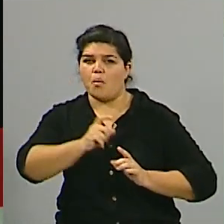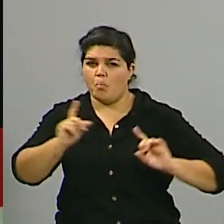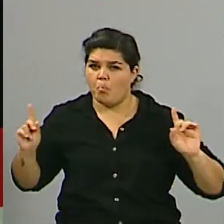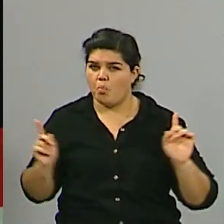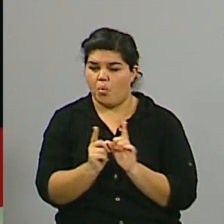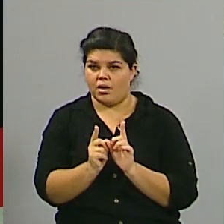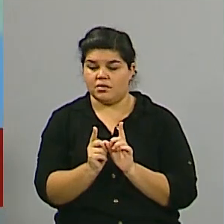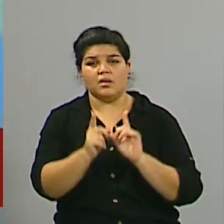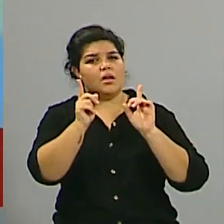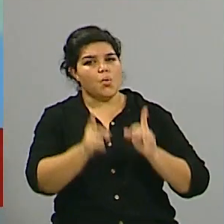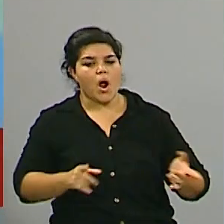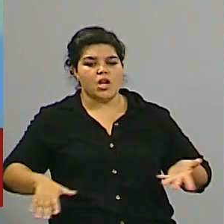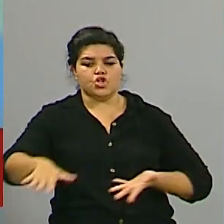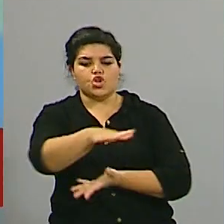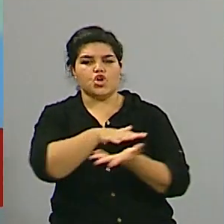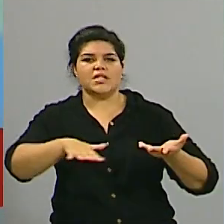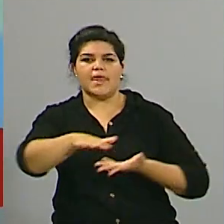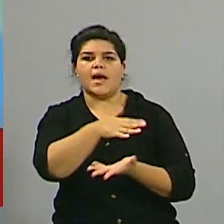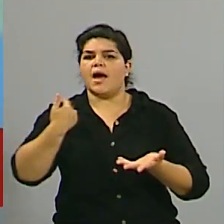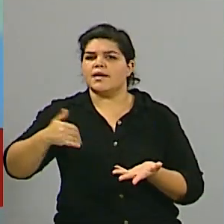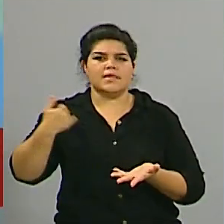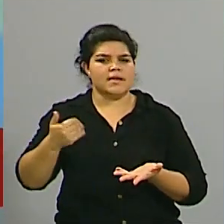argentina, parte de la sociedad argentina, es tan dura con esos